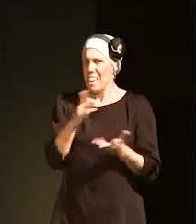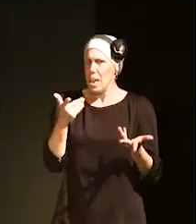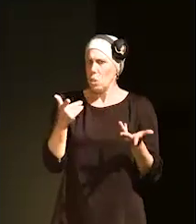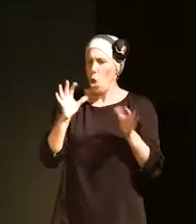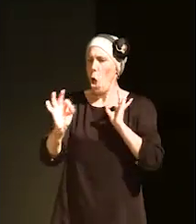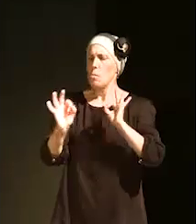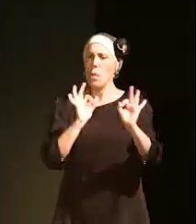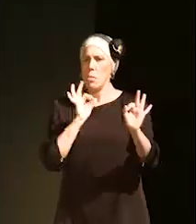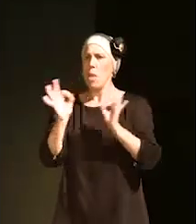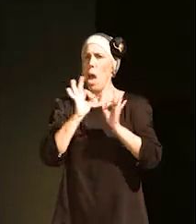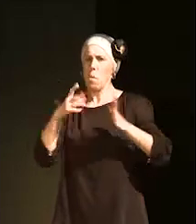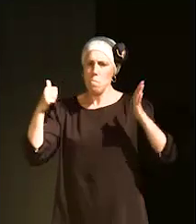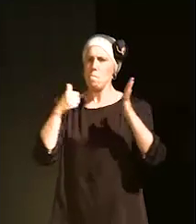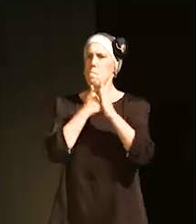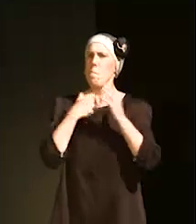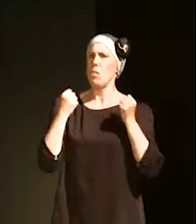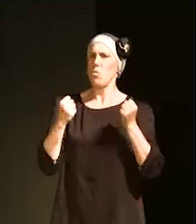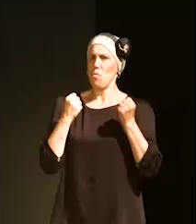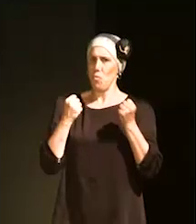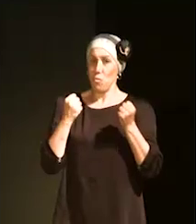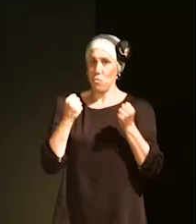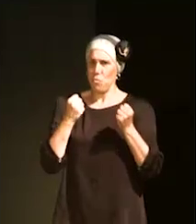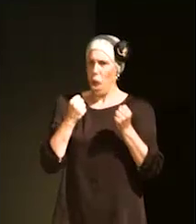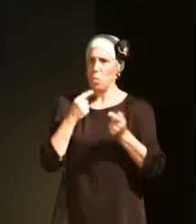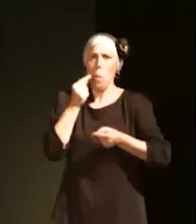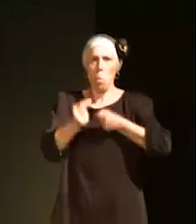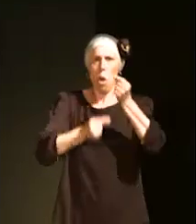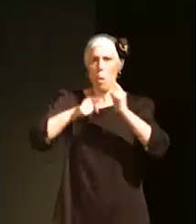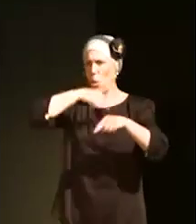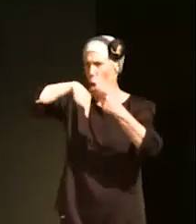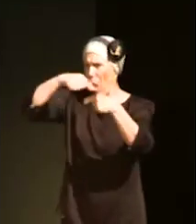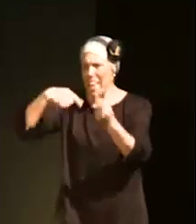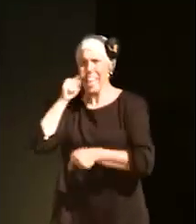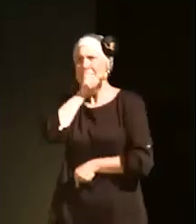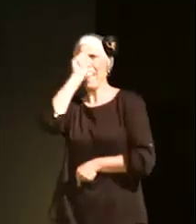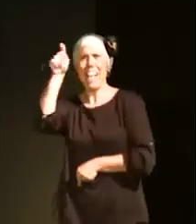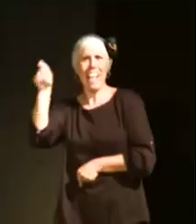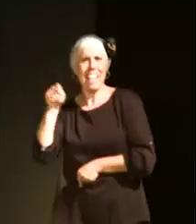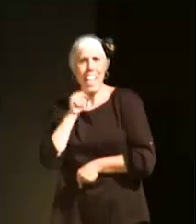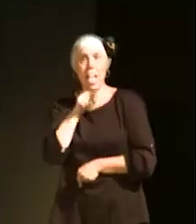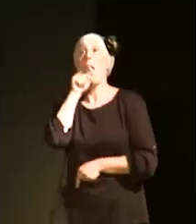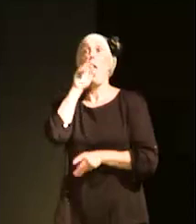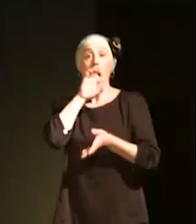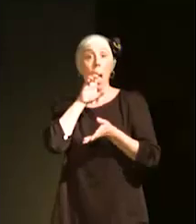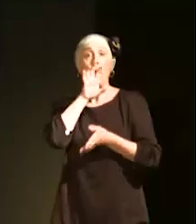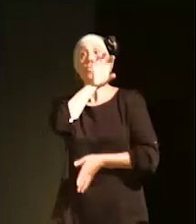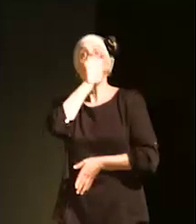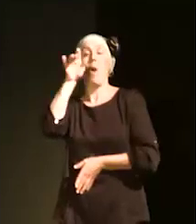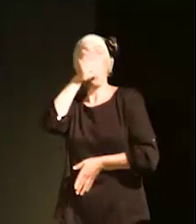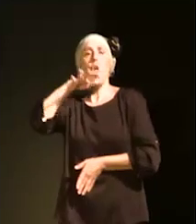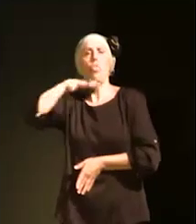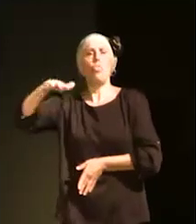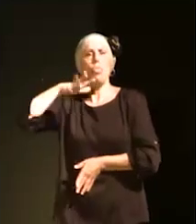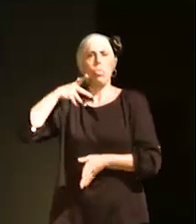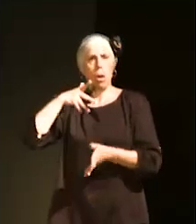permitió que la obra empezará a circular a girar a llegar a comunidades en donde la violencia en contra de la mujer también es